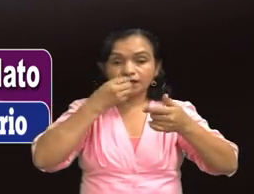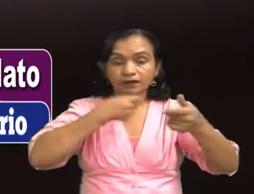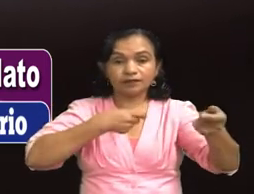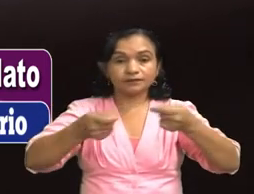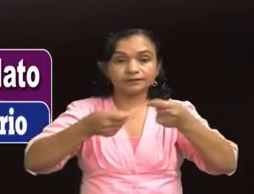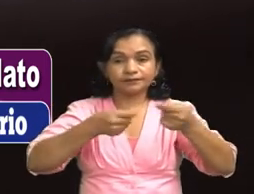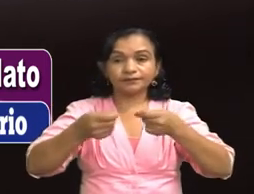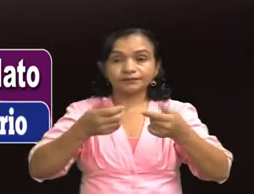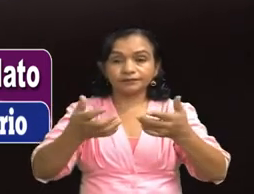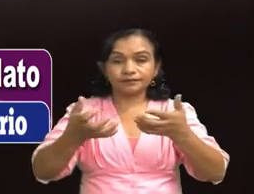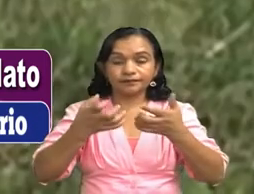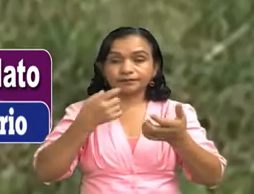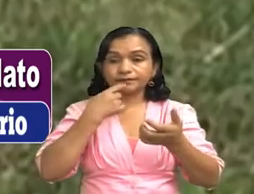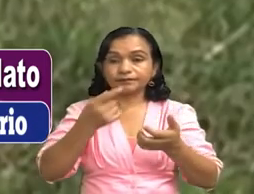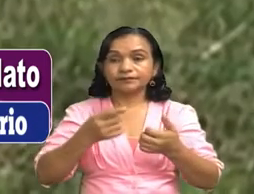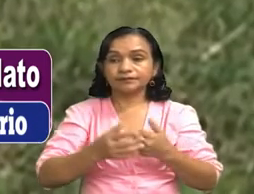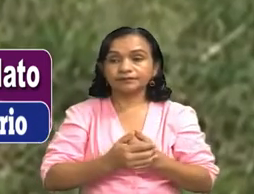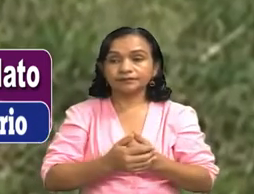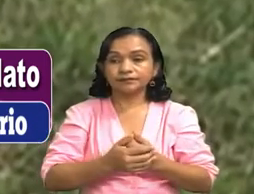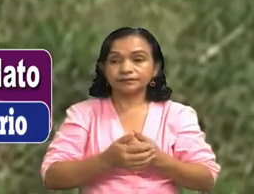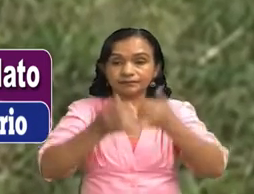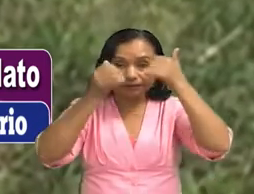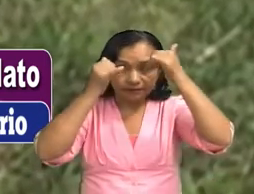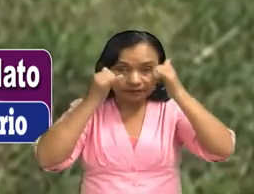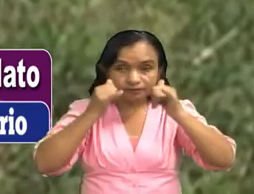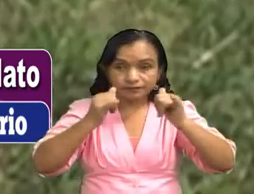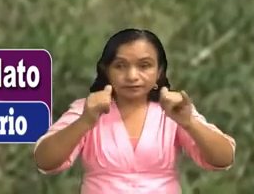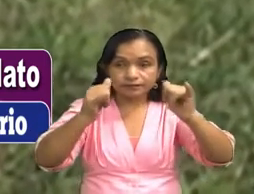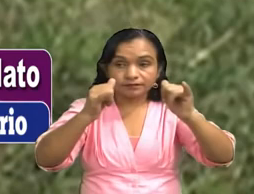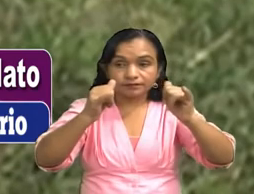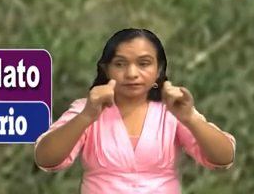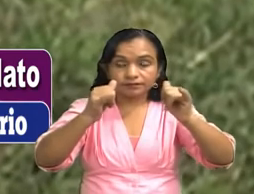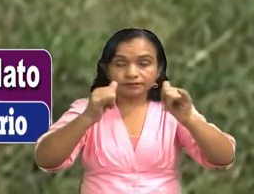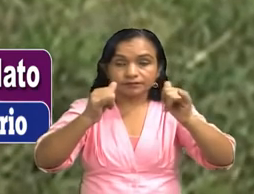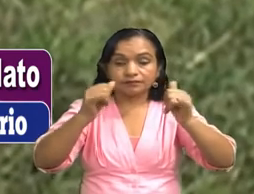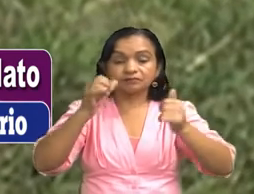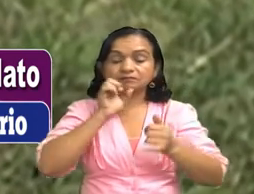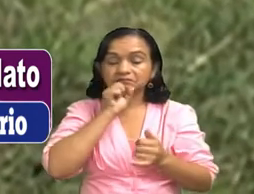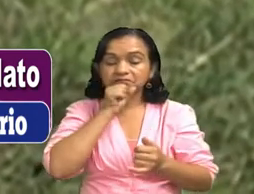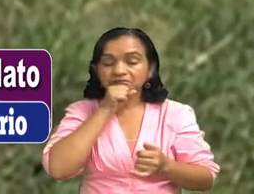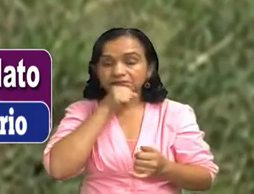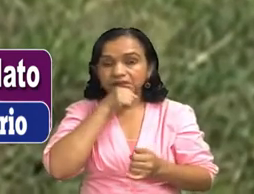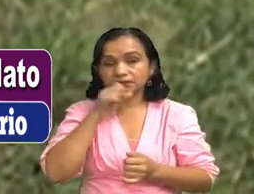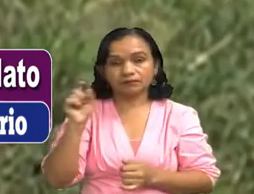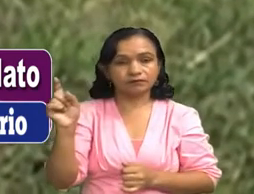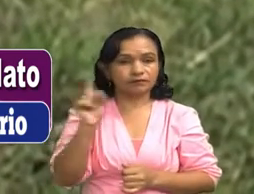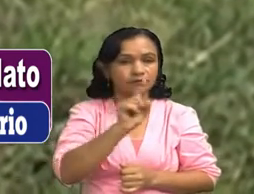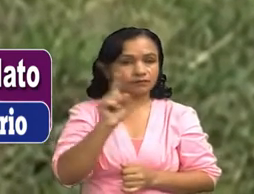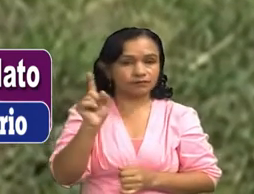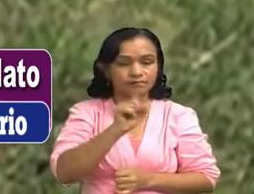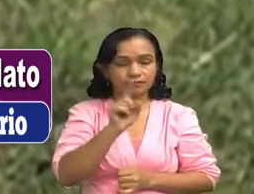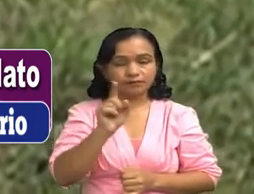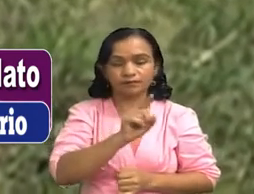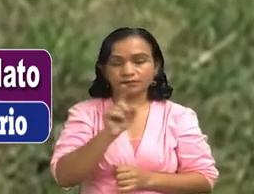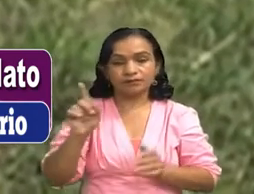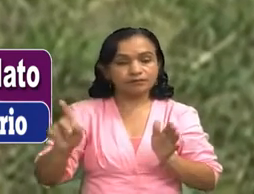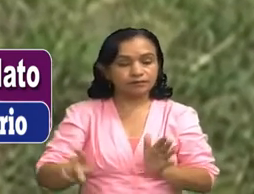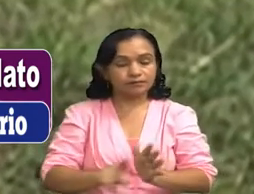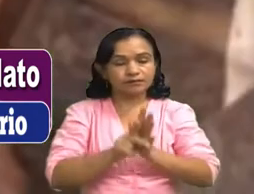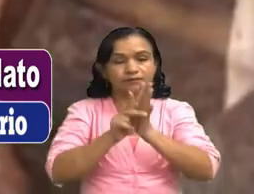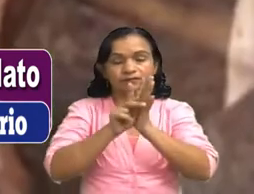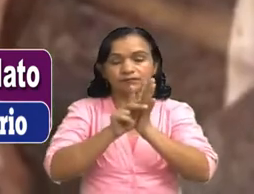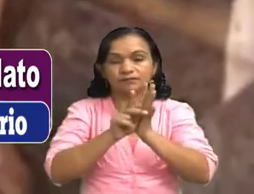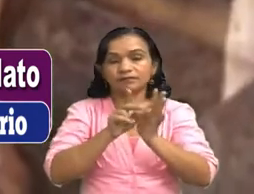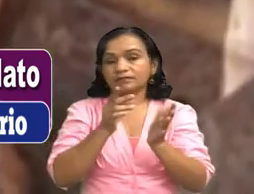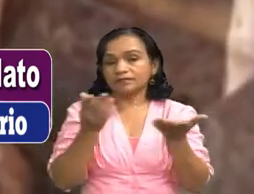Te quieren decir, no, es que como el ganado va a comer concentrado vencido, no, nosotros no permitimos que coma el ganado concentrado